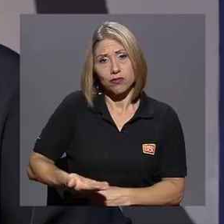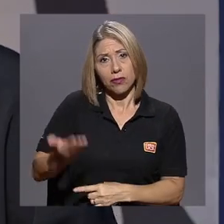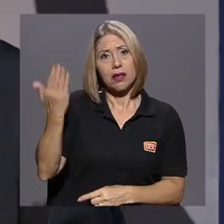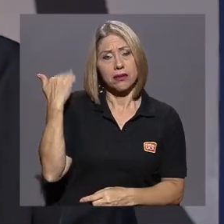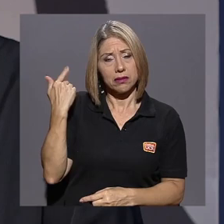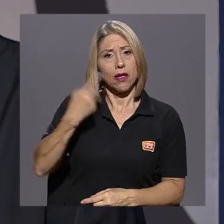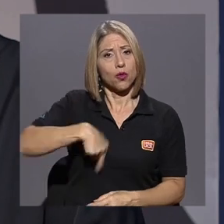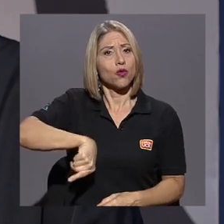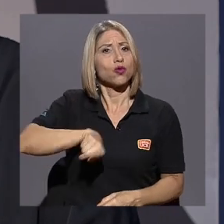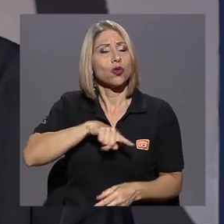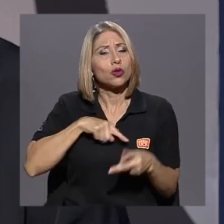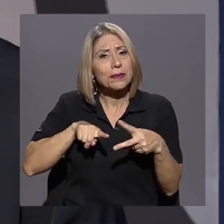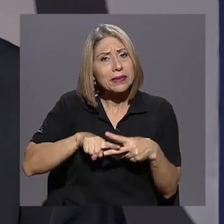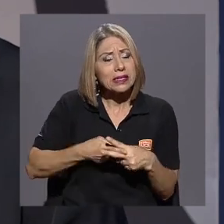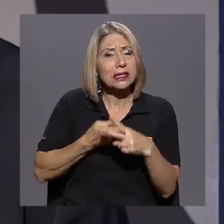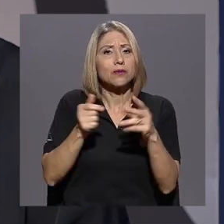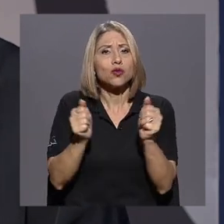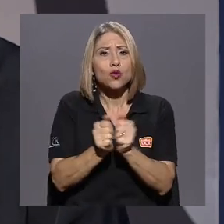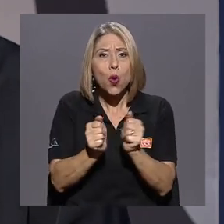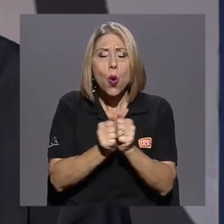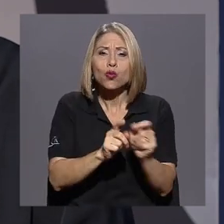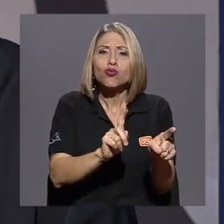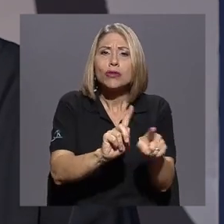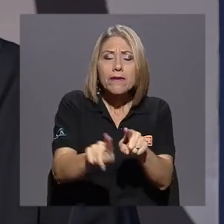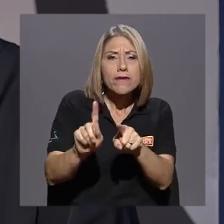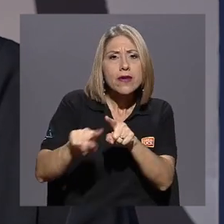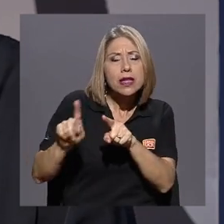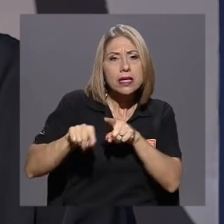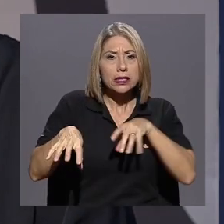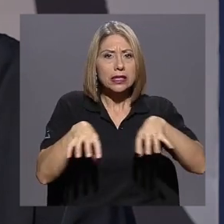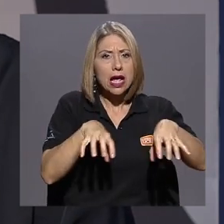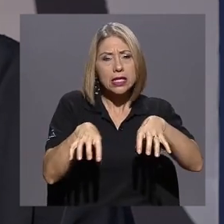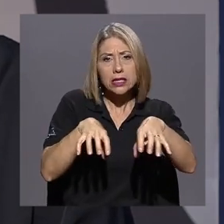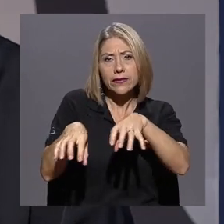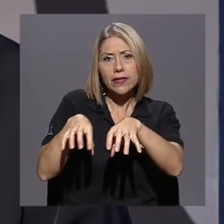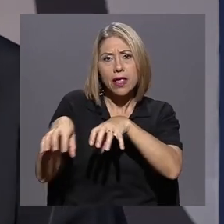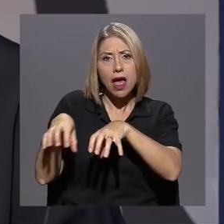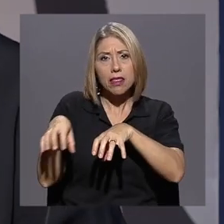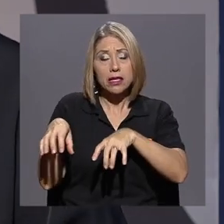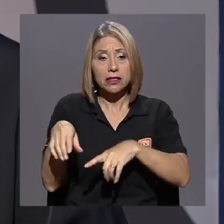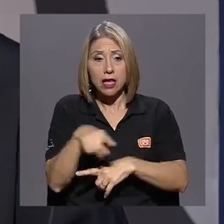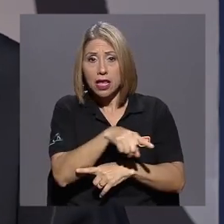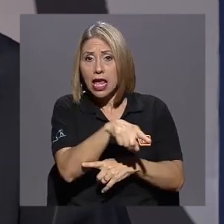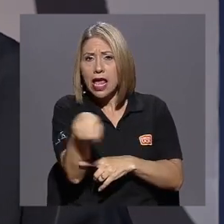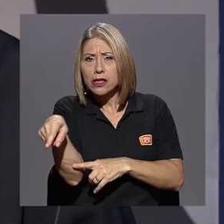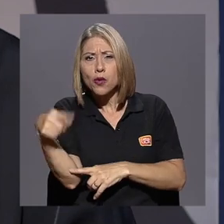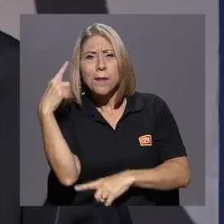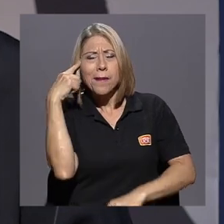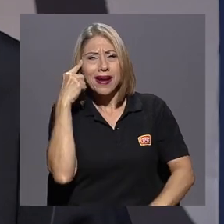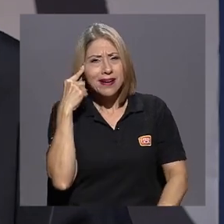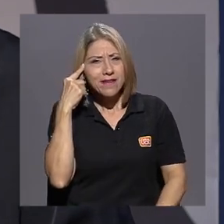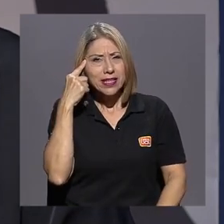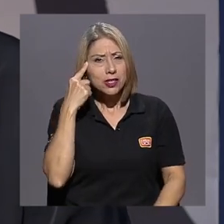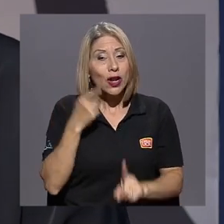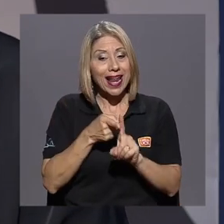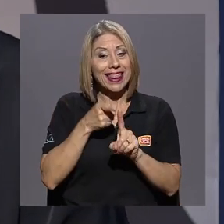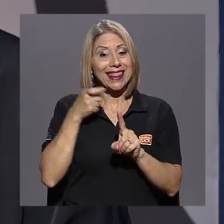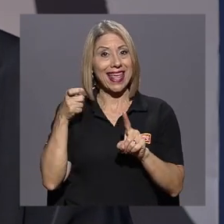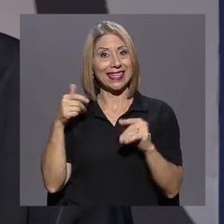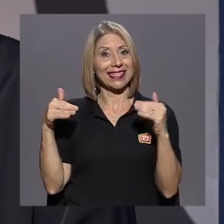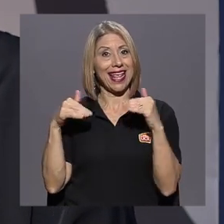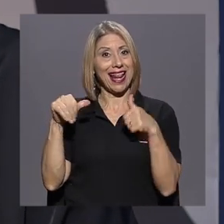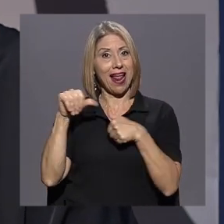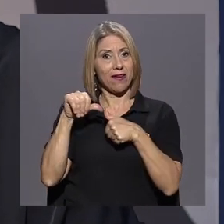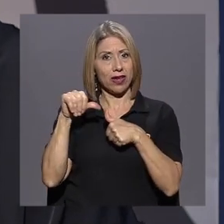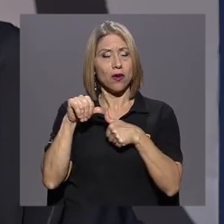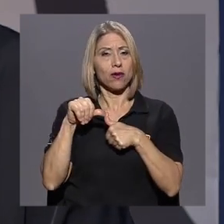a generar una serie de actividades que nos permitían reflexionar desde la región,